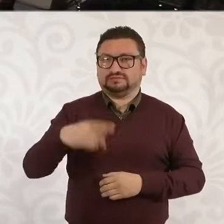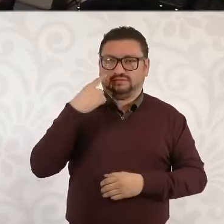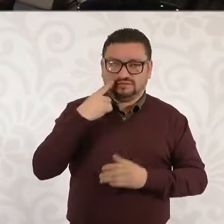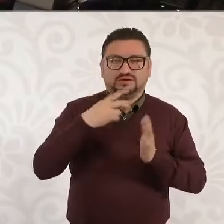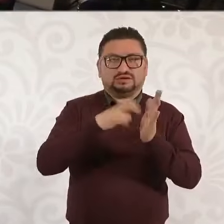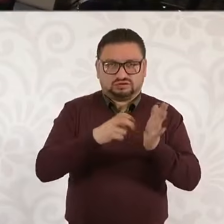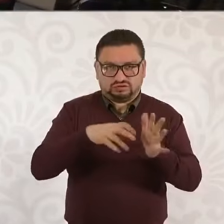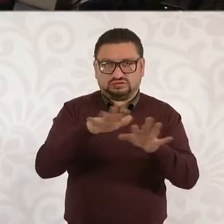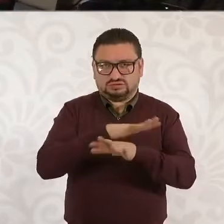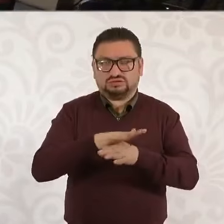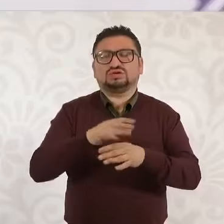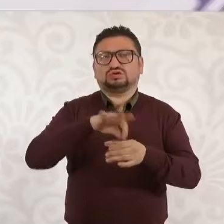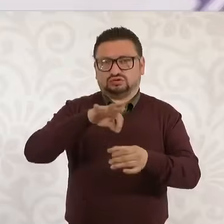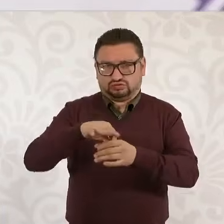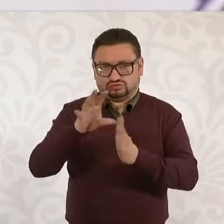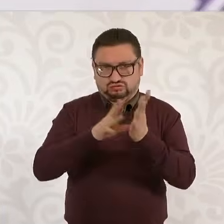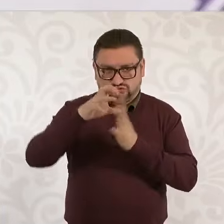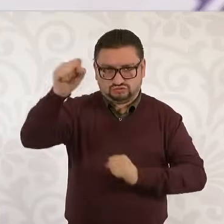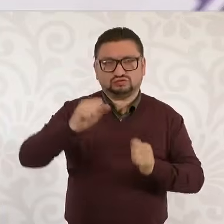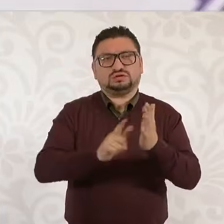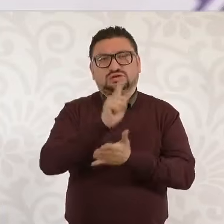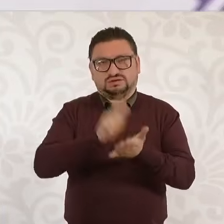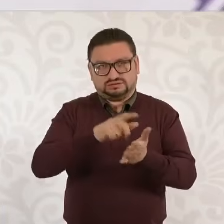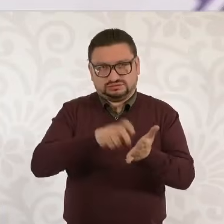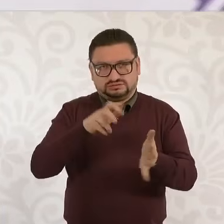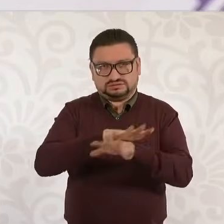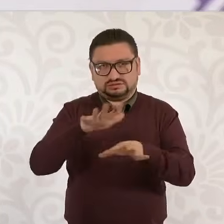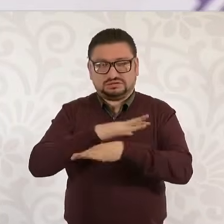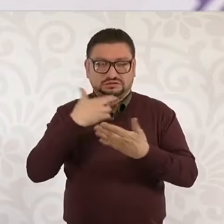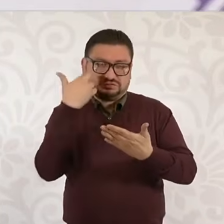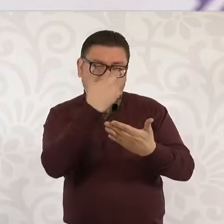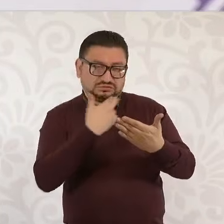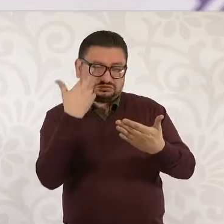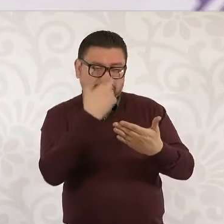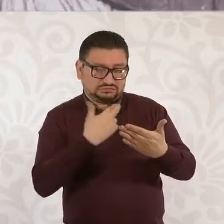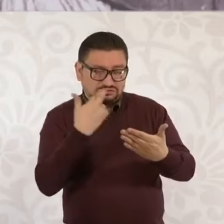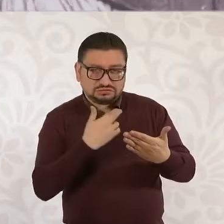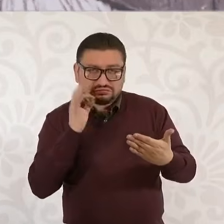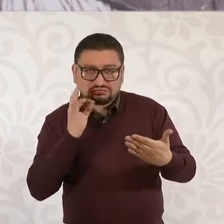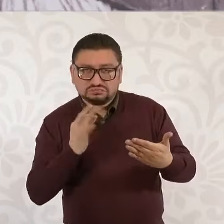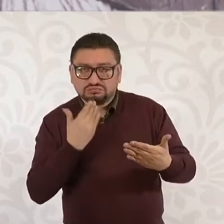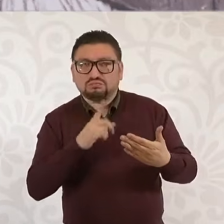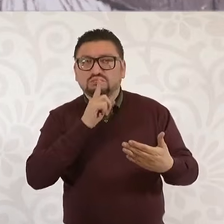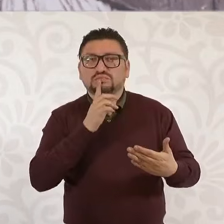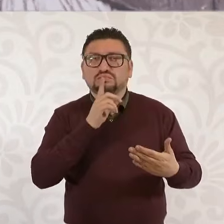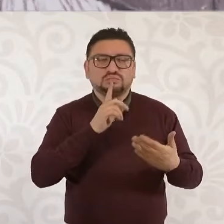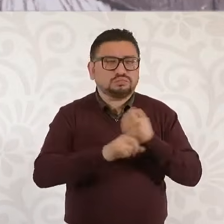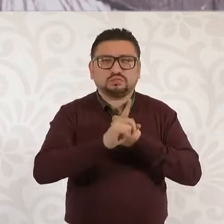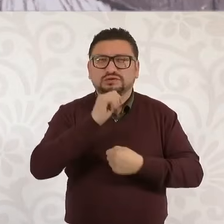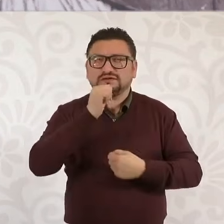reforma constitucional, son reformas a las leyes y se está revisando para que no haya ningún problema.